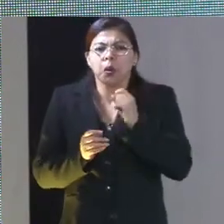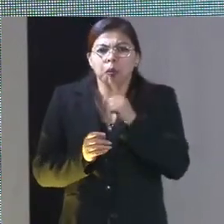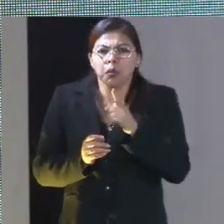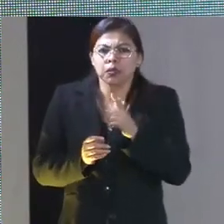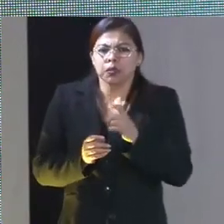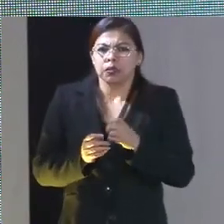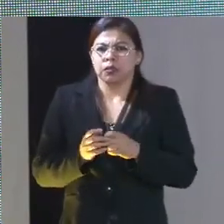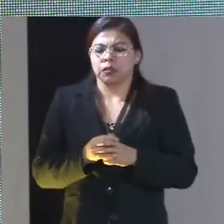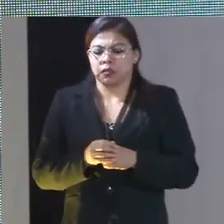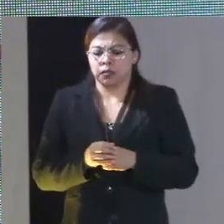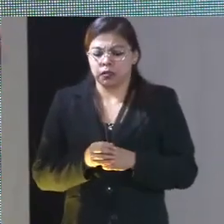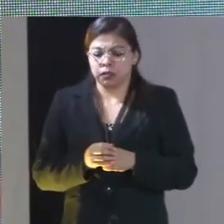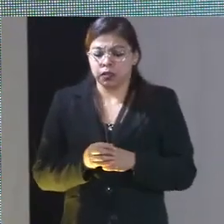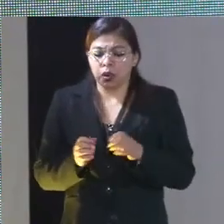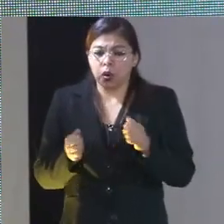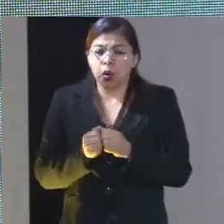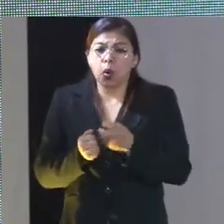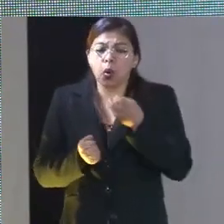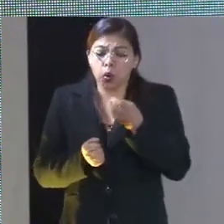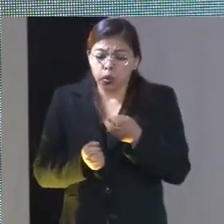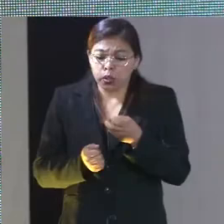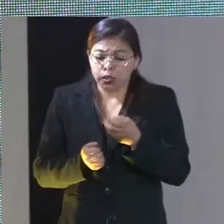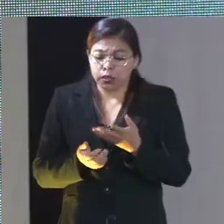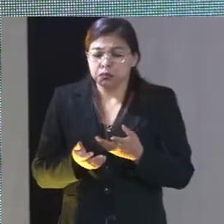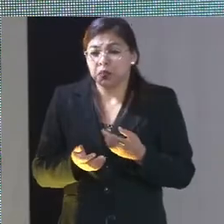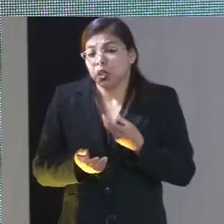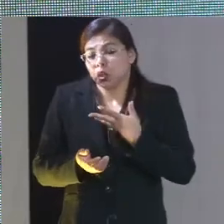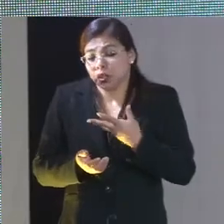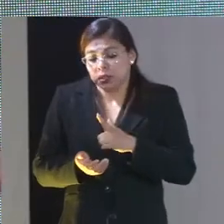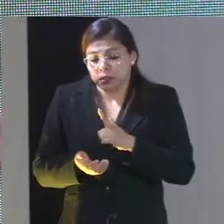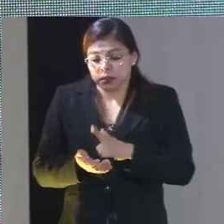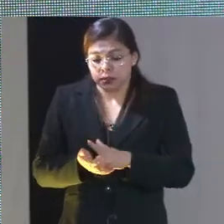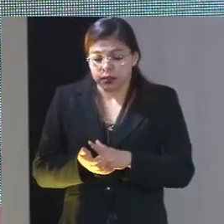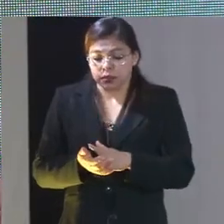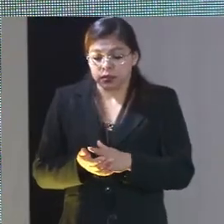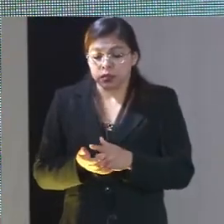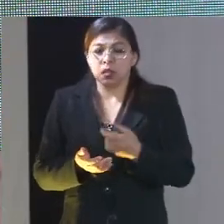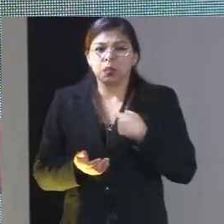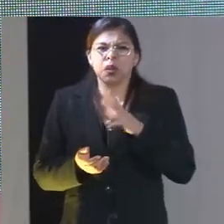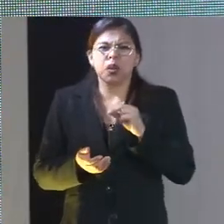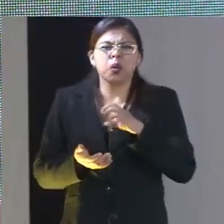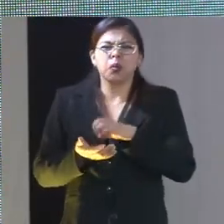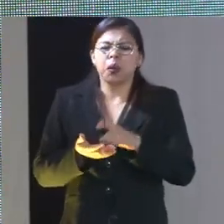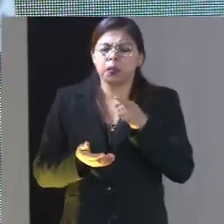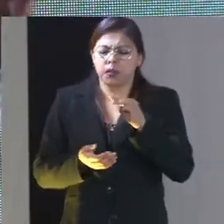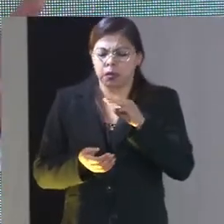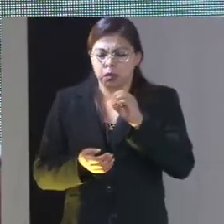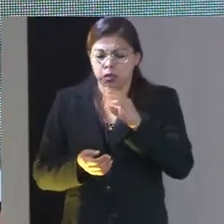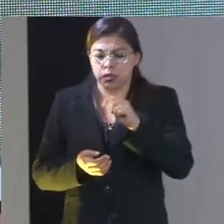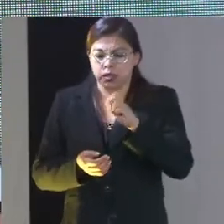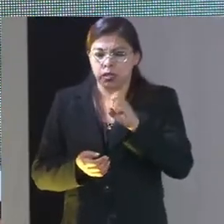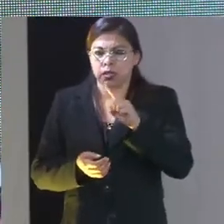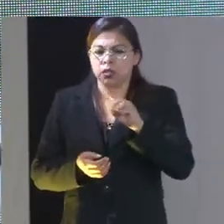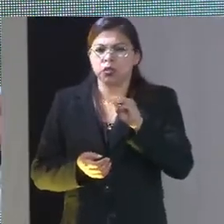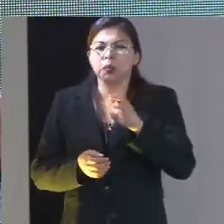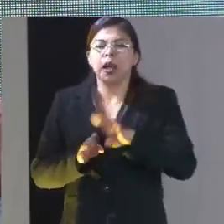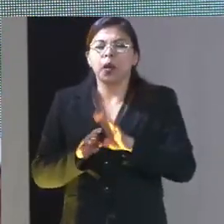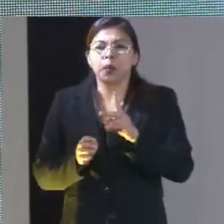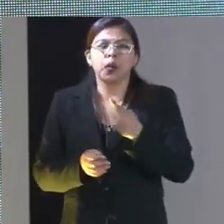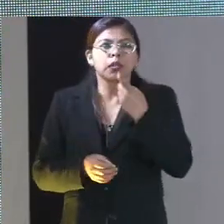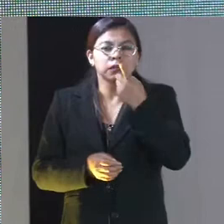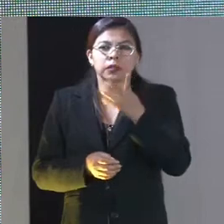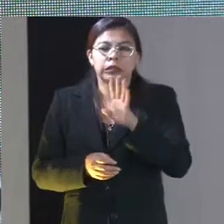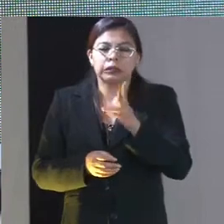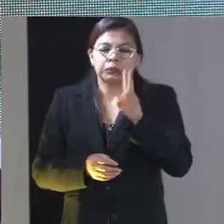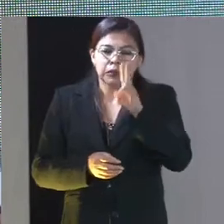sol. Con esto no me compro, para no tener pleito con Pedro, no me compro la visión de Moctezuma como un profeta cuyo